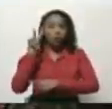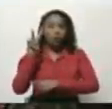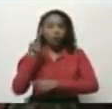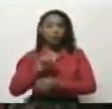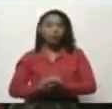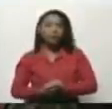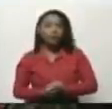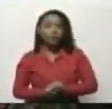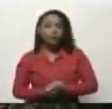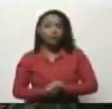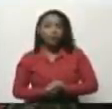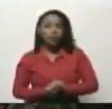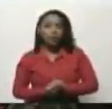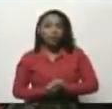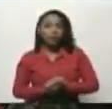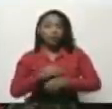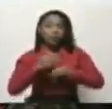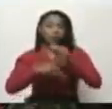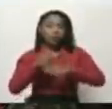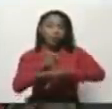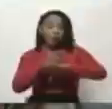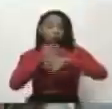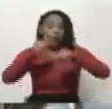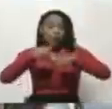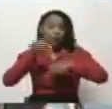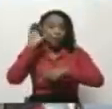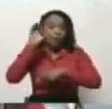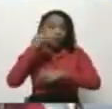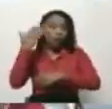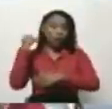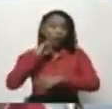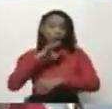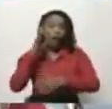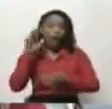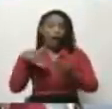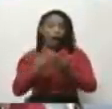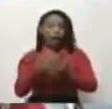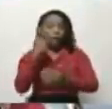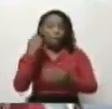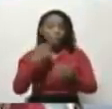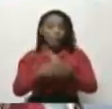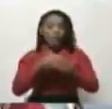oligarquías plutocráticas que gobernaron este país hasta